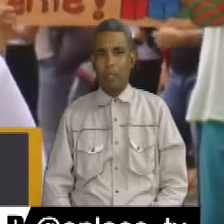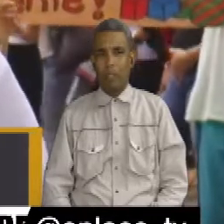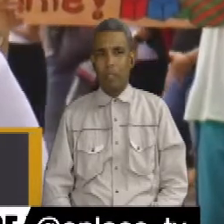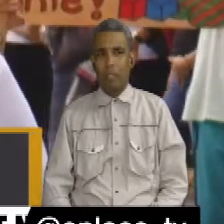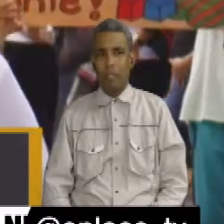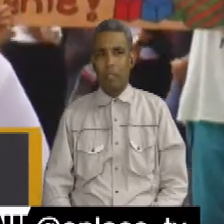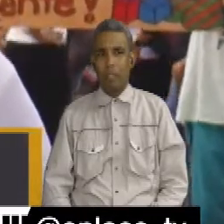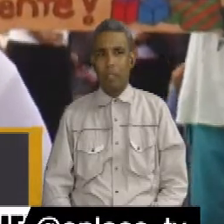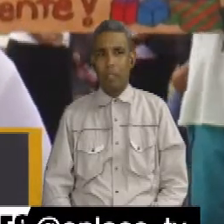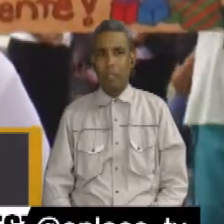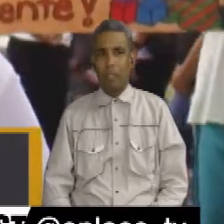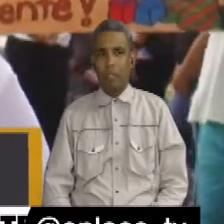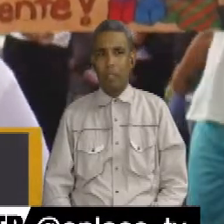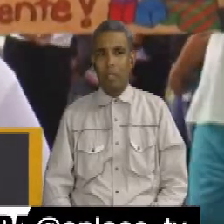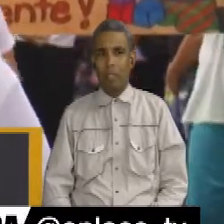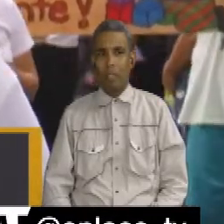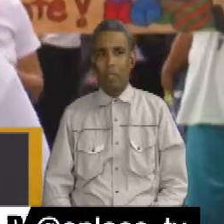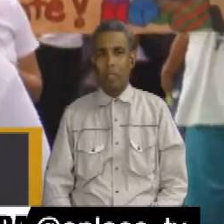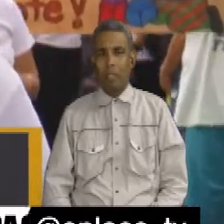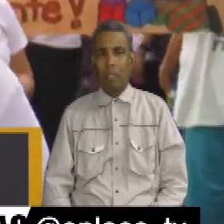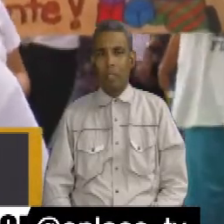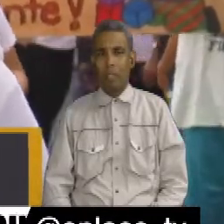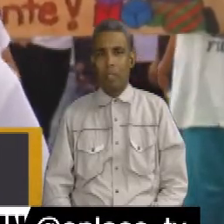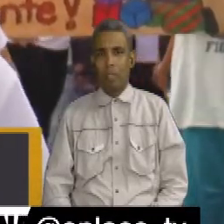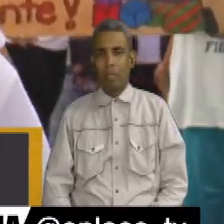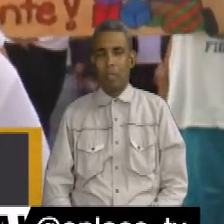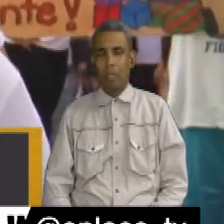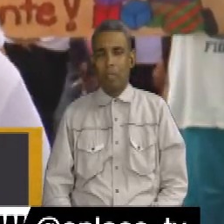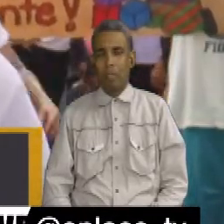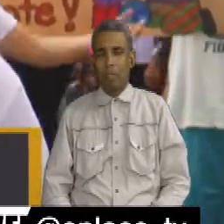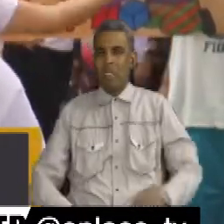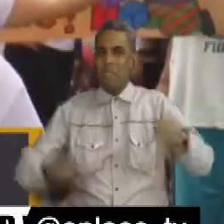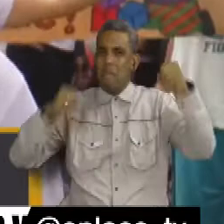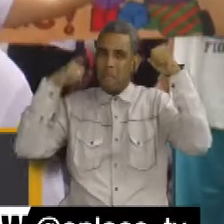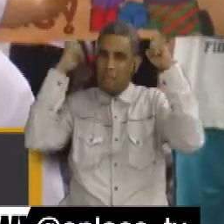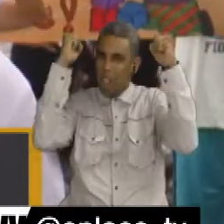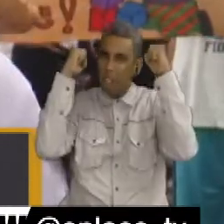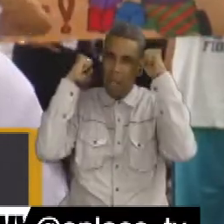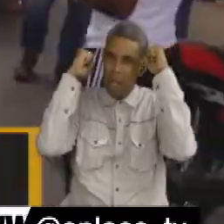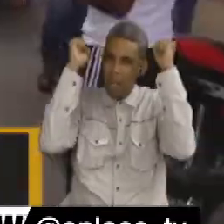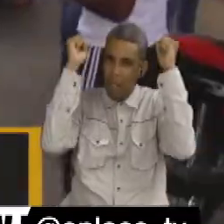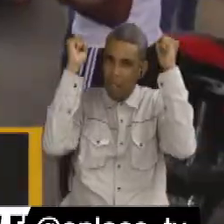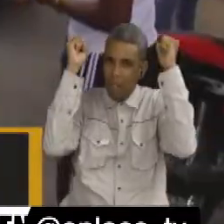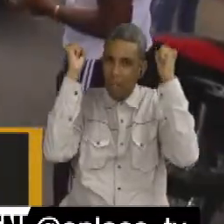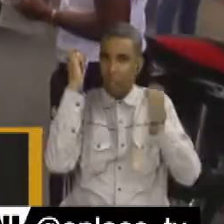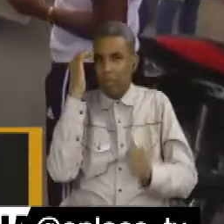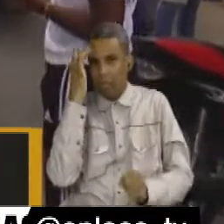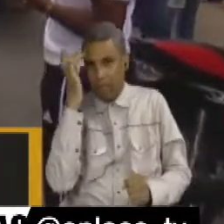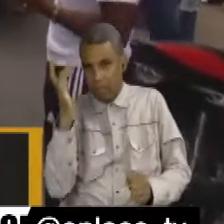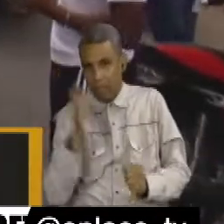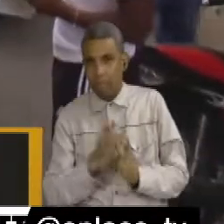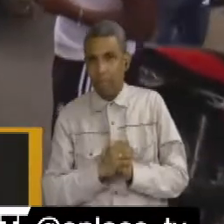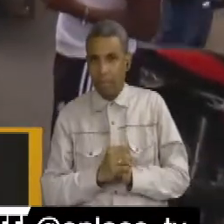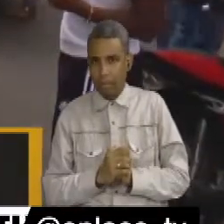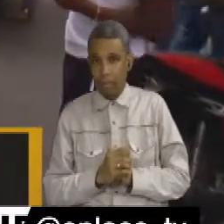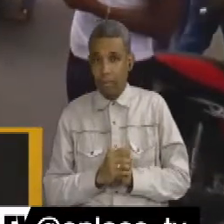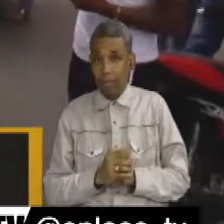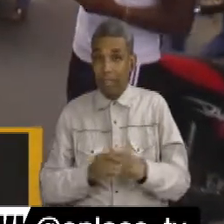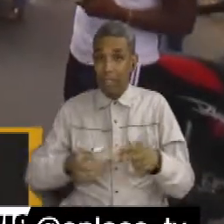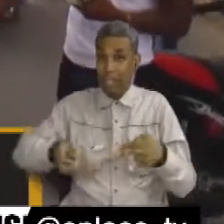porque uno de los puntos por los cuales estamos pidiendo en esa negociación es la gratuidad de la